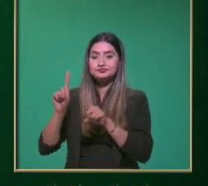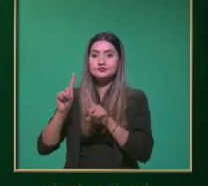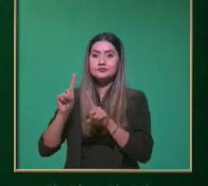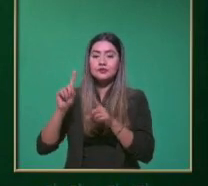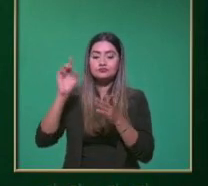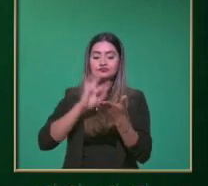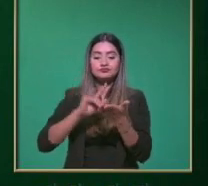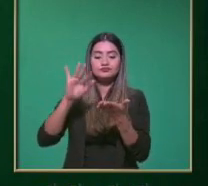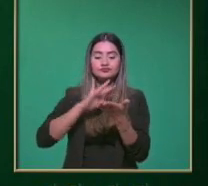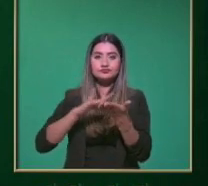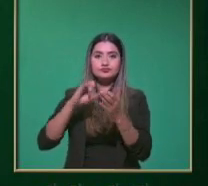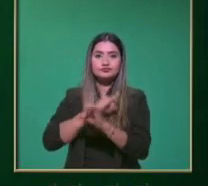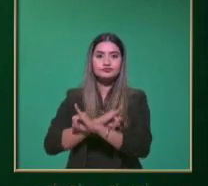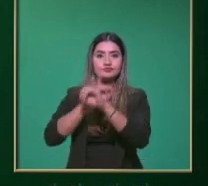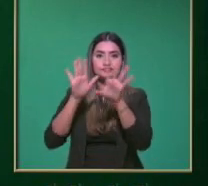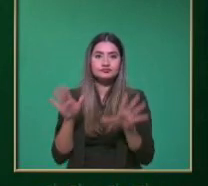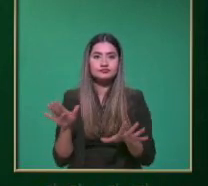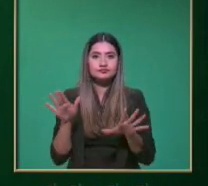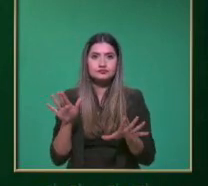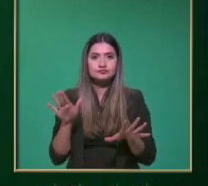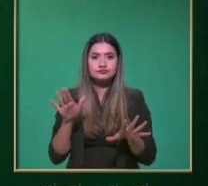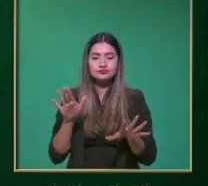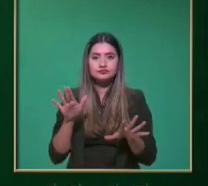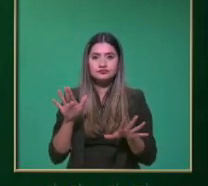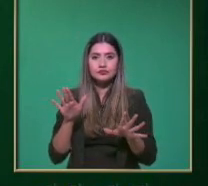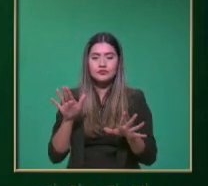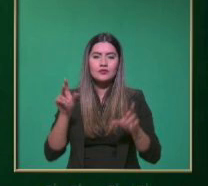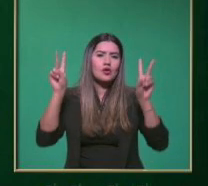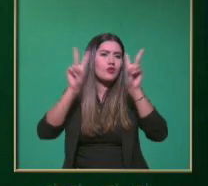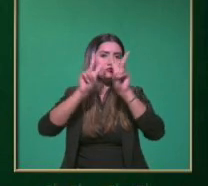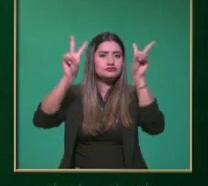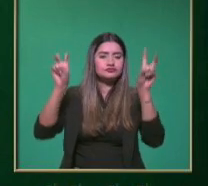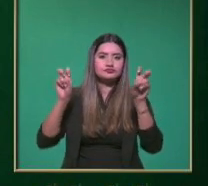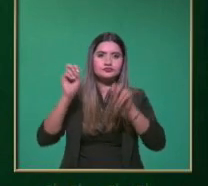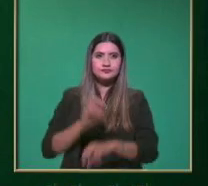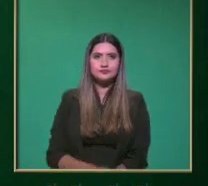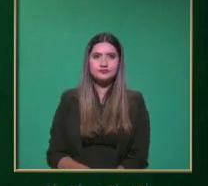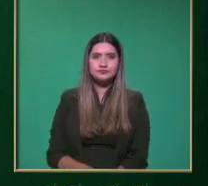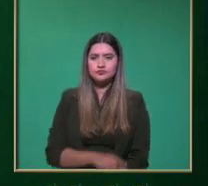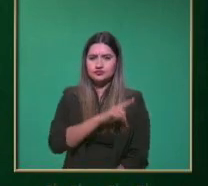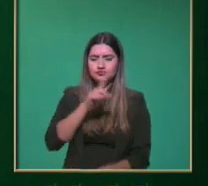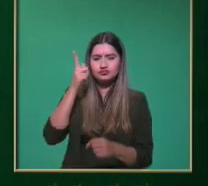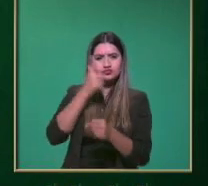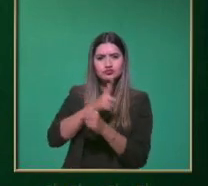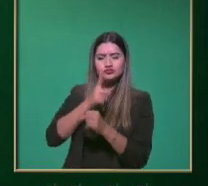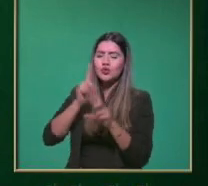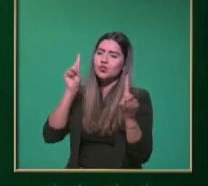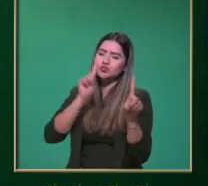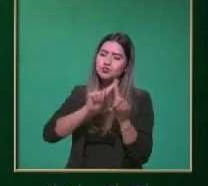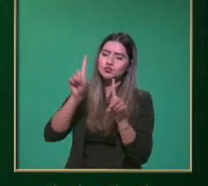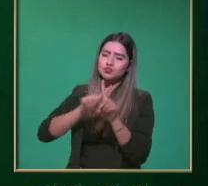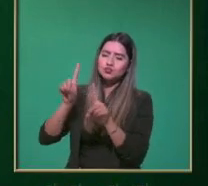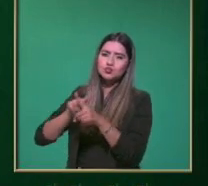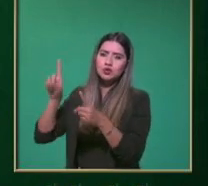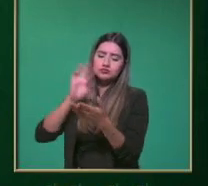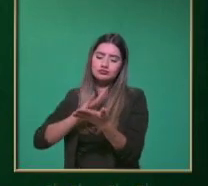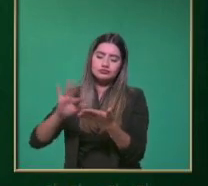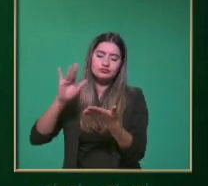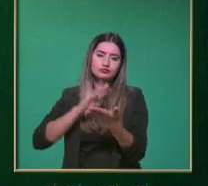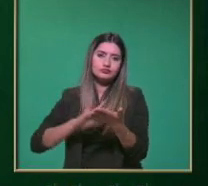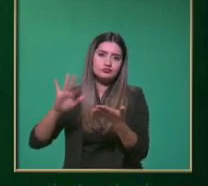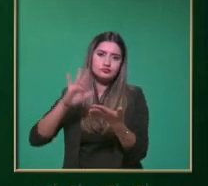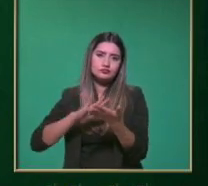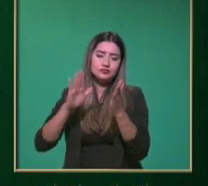para conocer más sobre un tema. Y el énfasis dice, identifiquen la variedad de textos que hay en el libro de